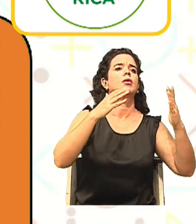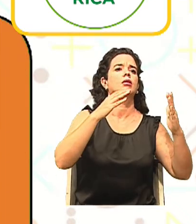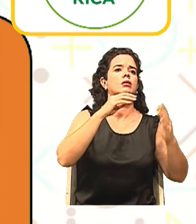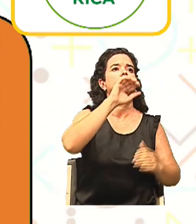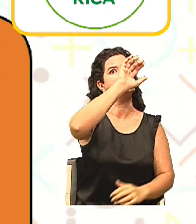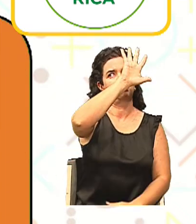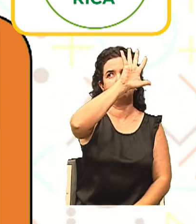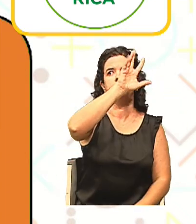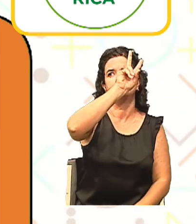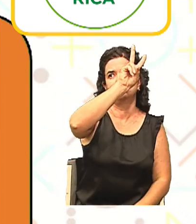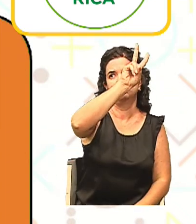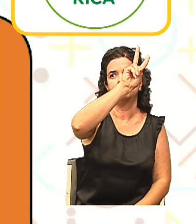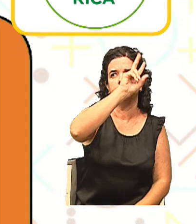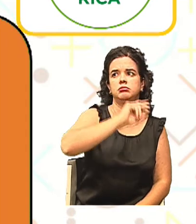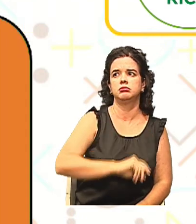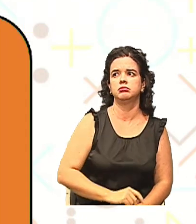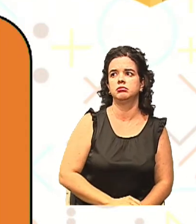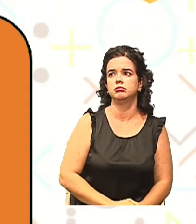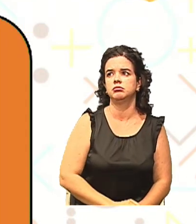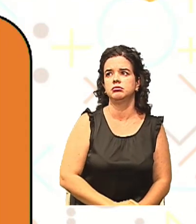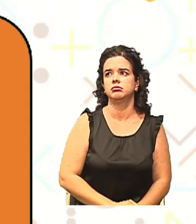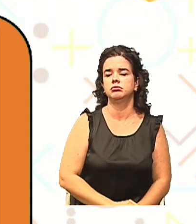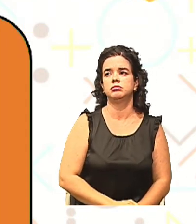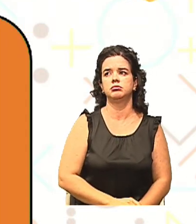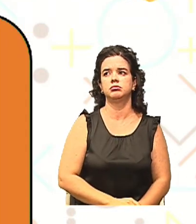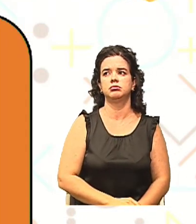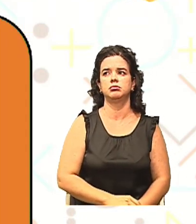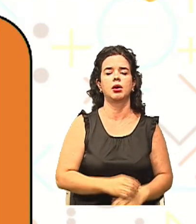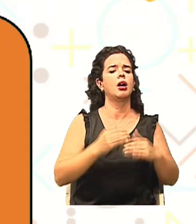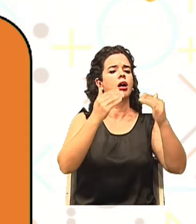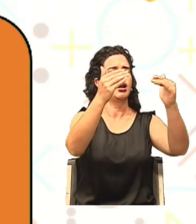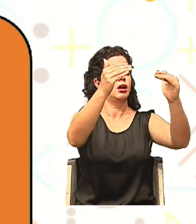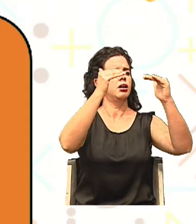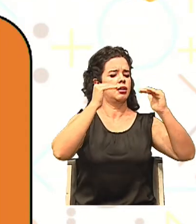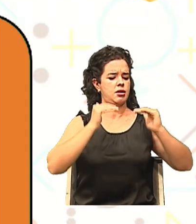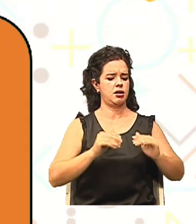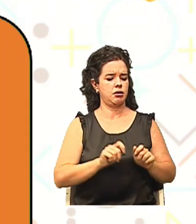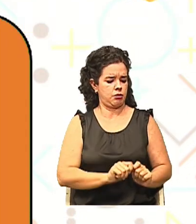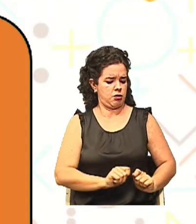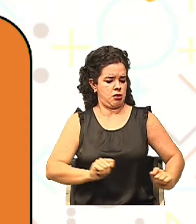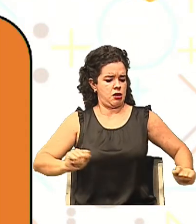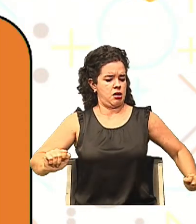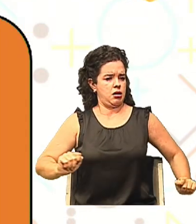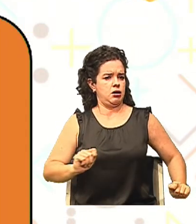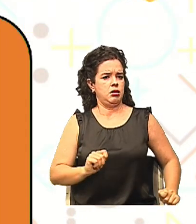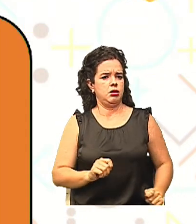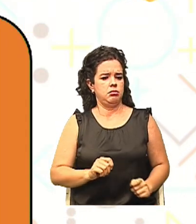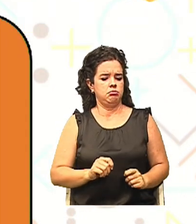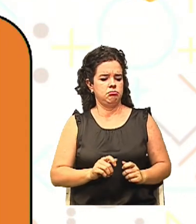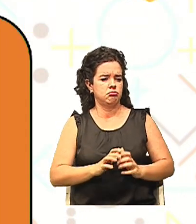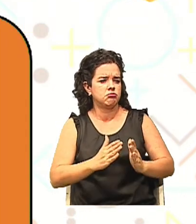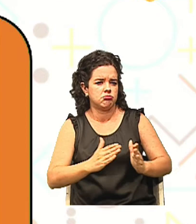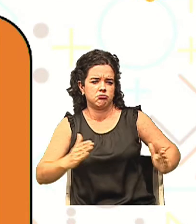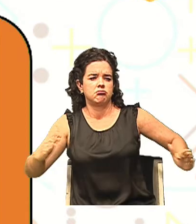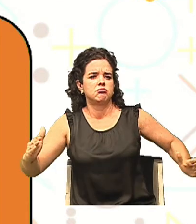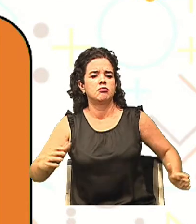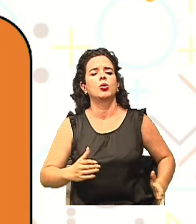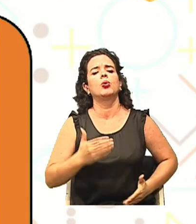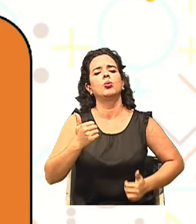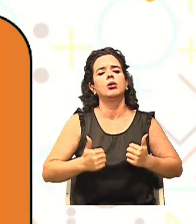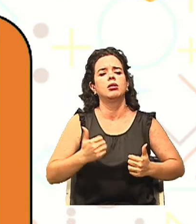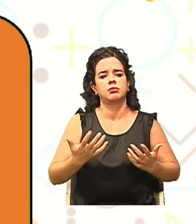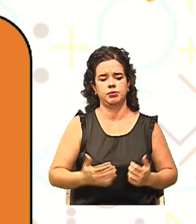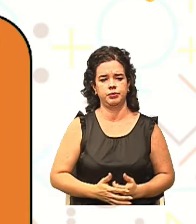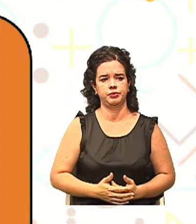52. ¿Y cuál es el lado más grande del triángulo de abajo? Solo para ver, profe.